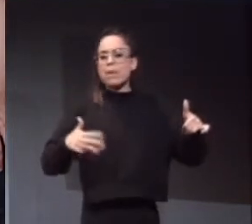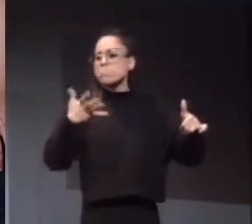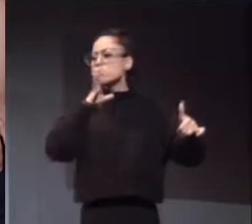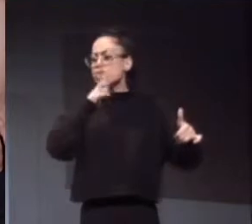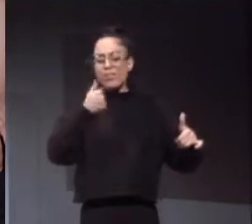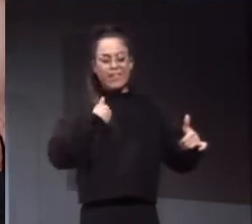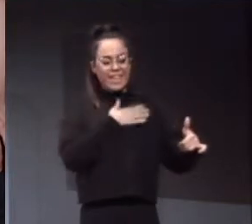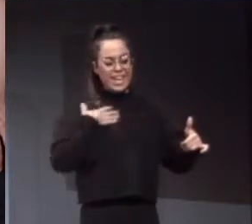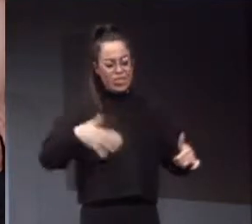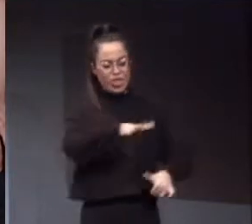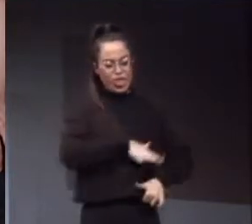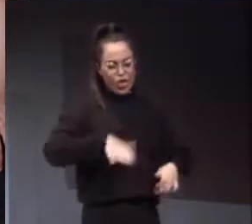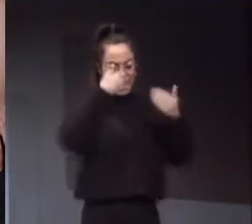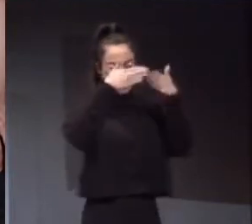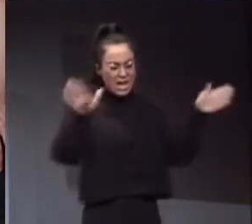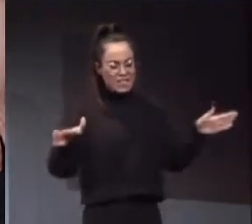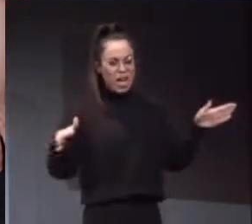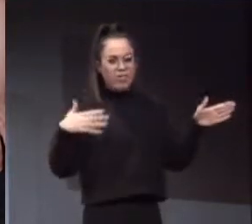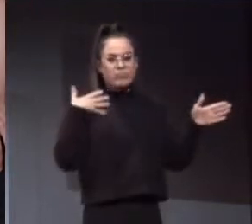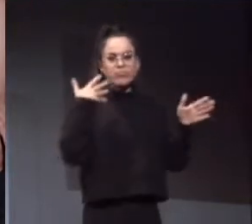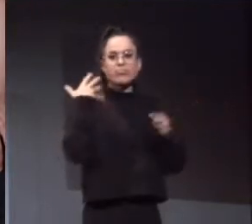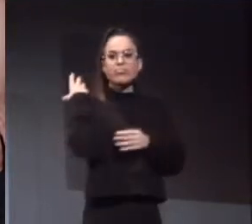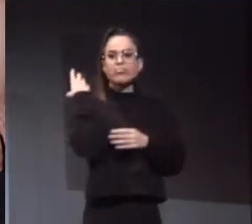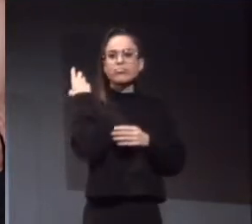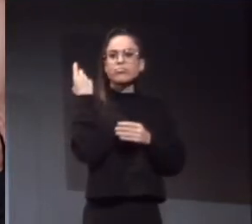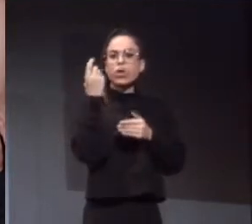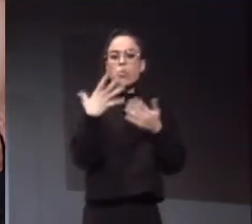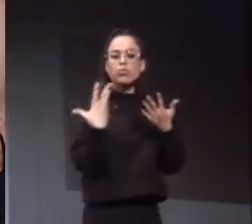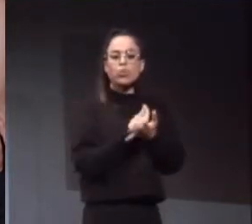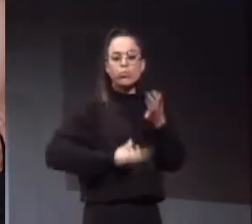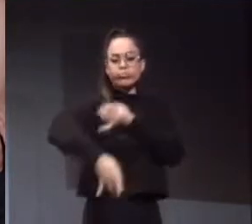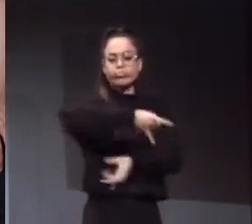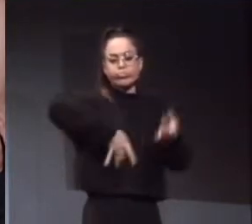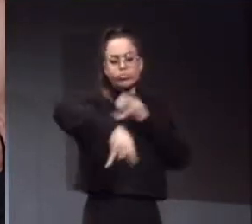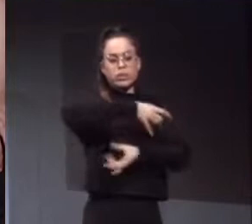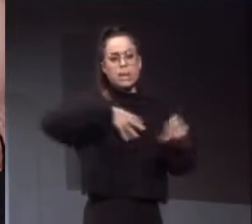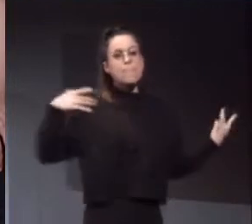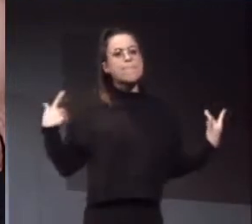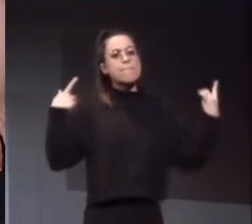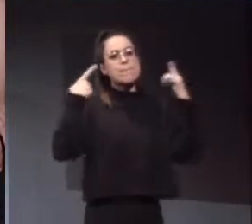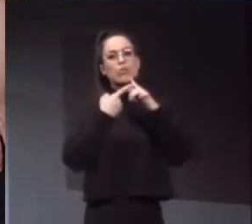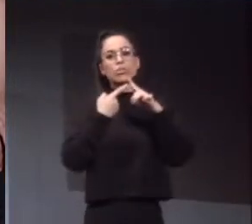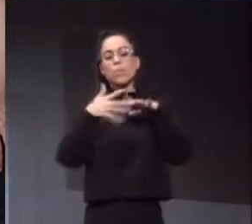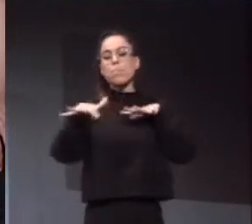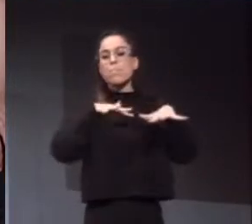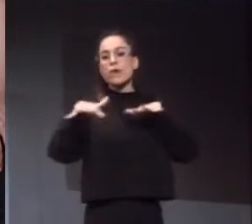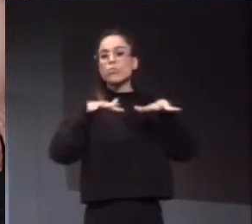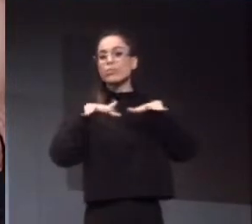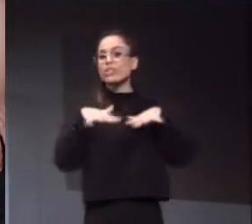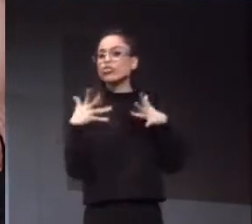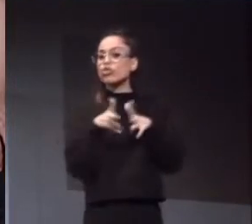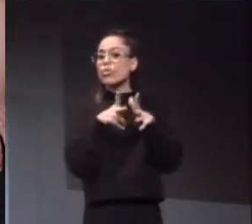escuela y asambleario eso yo no no lo somos que responda que respondiera a las inquietudes del movimiento social del 15-m